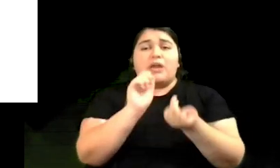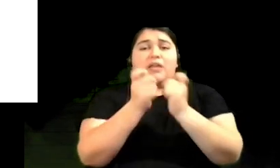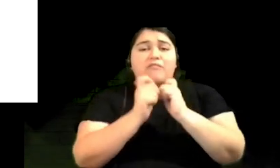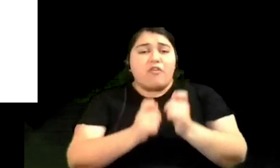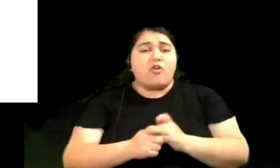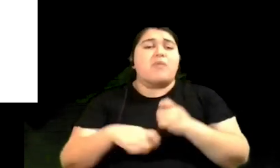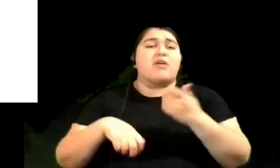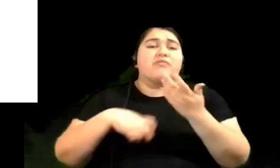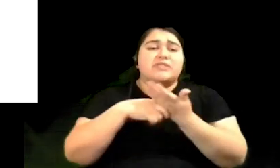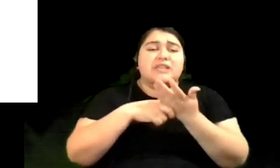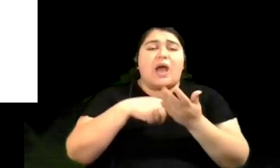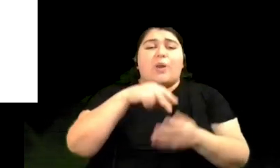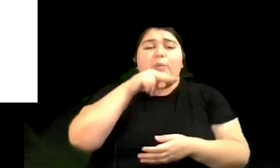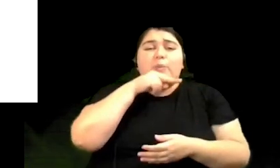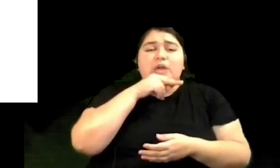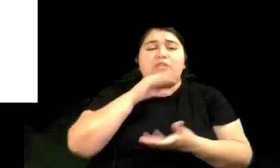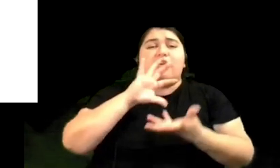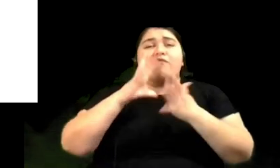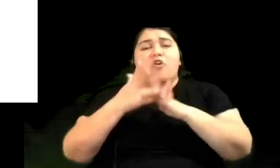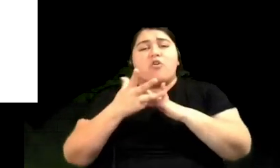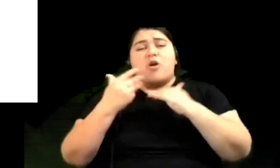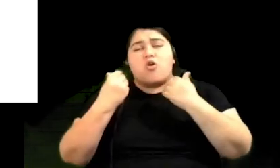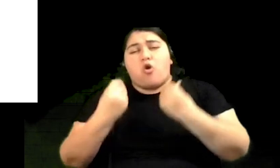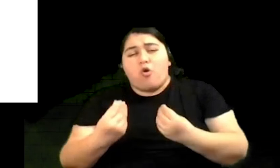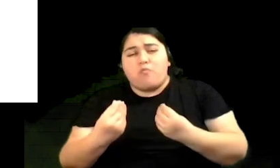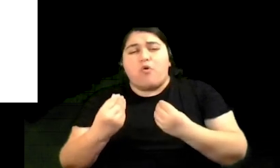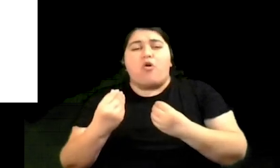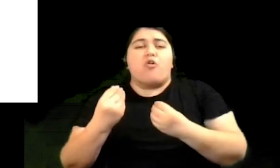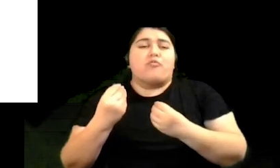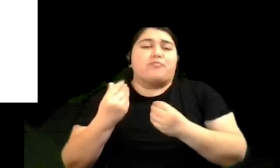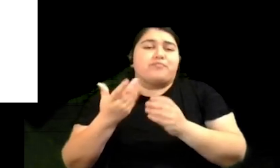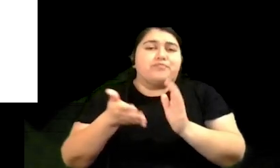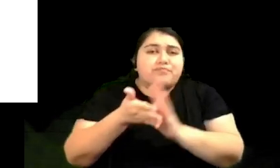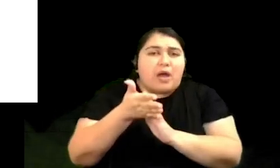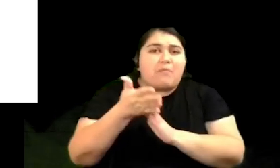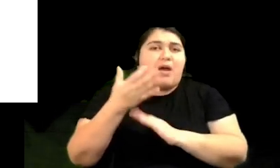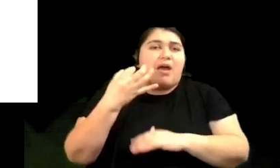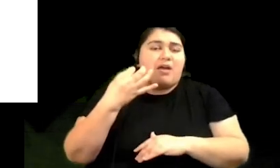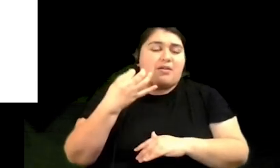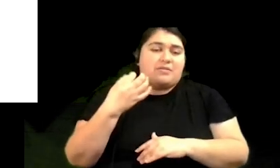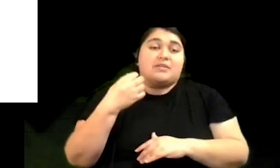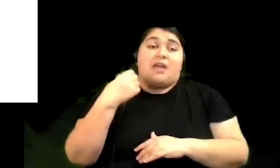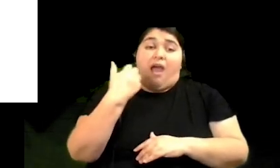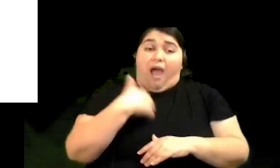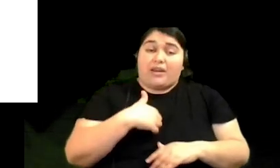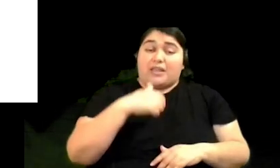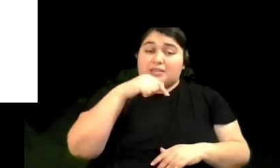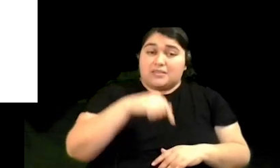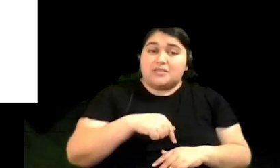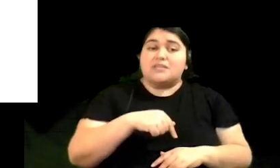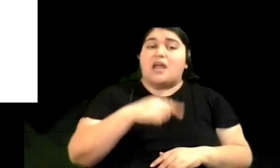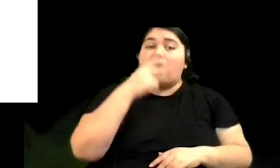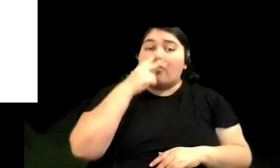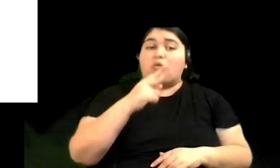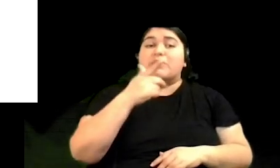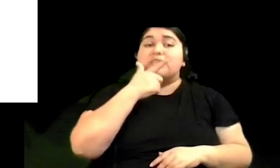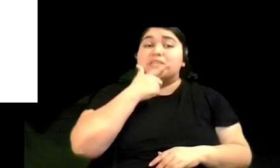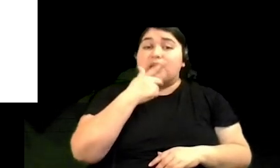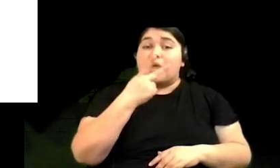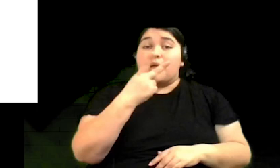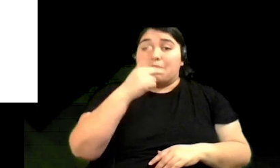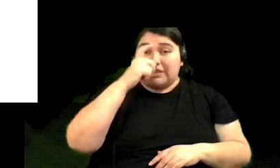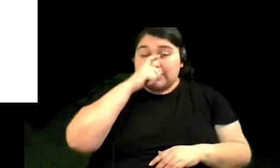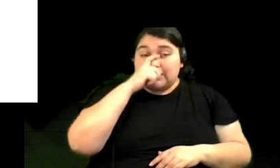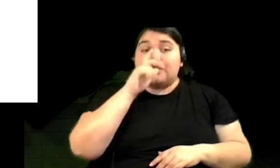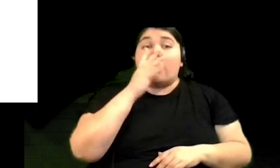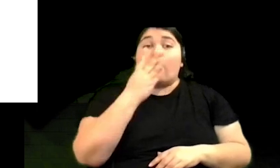fiscal ambiental, cómo aplicar la misma. Entonces ahí hay que ser muy cuidadoso. Nuestro país lo que ha hecho en el 2017 con la ley